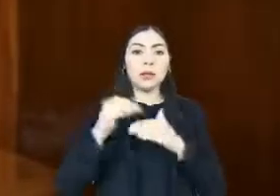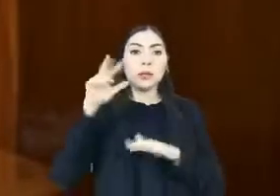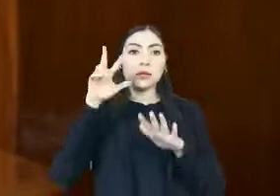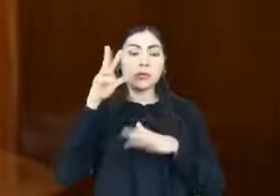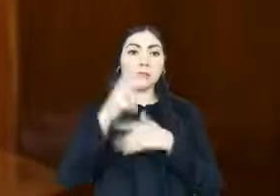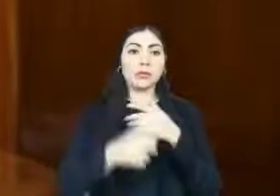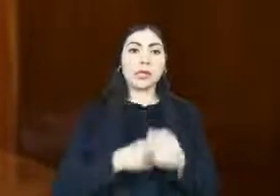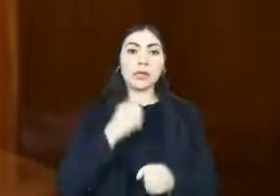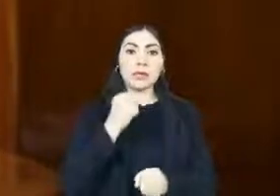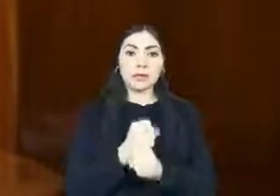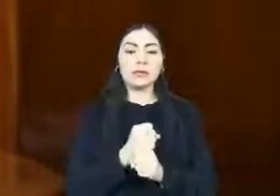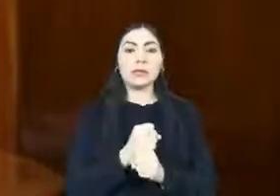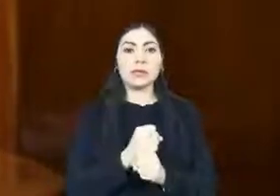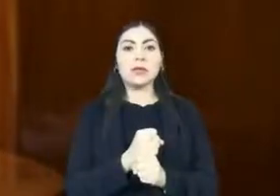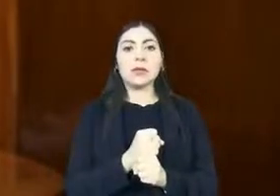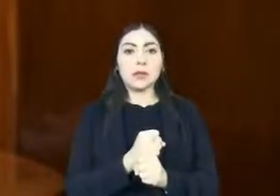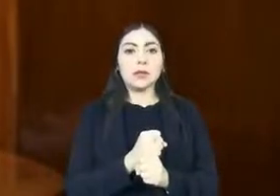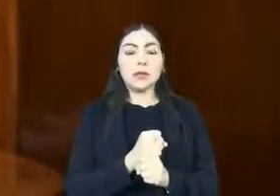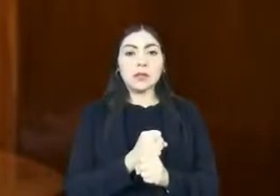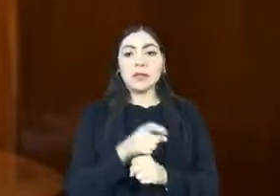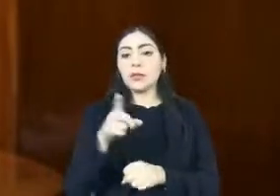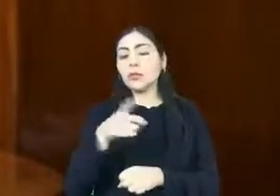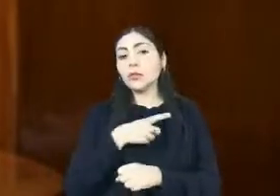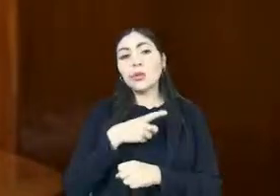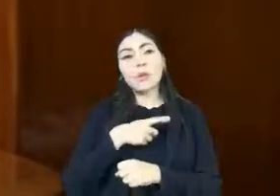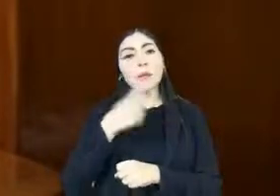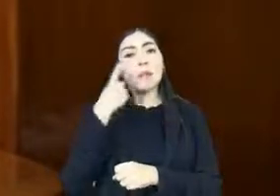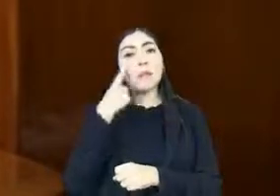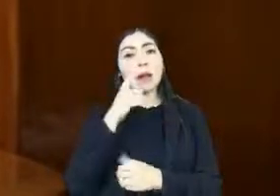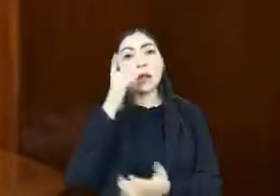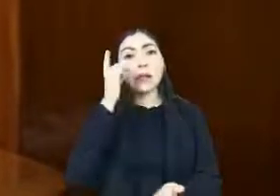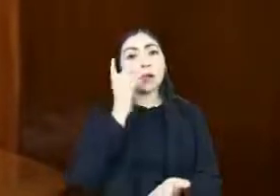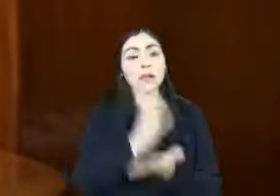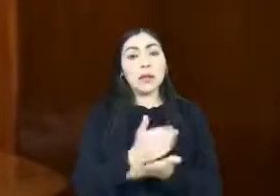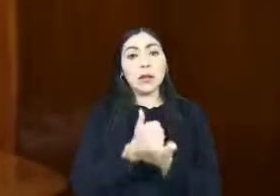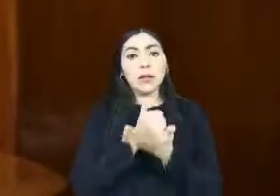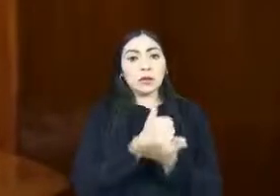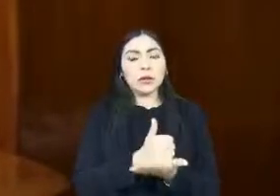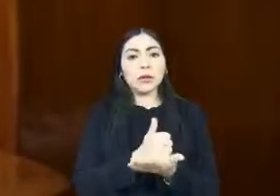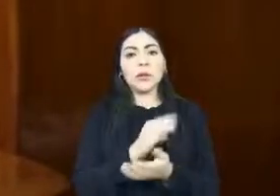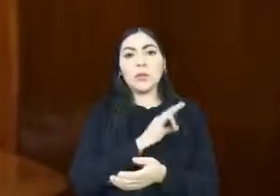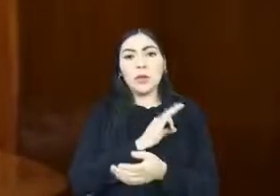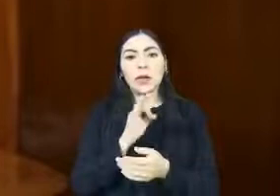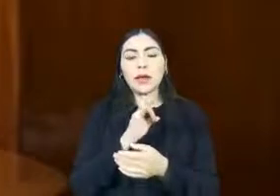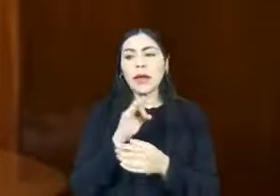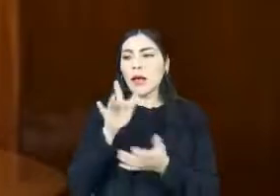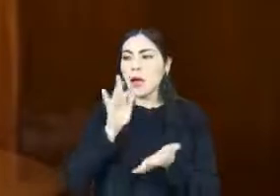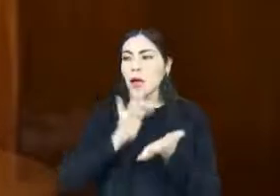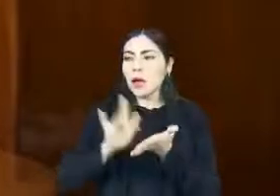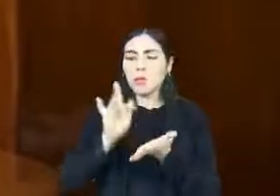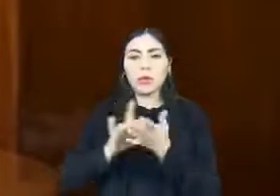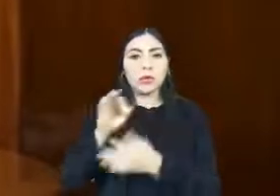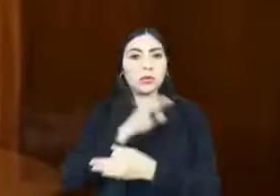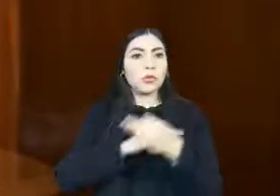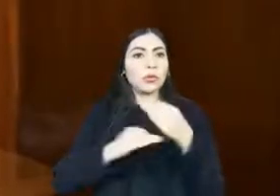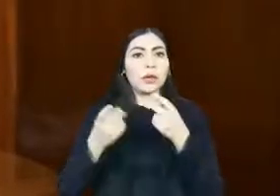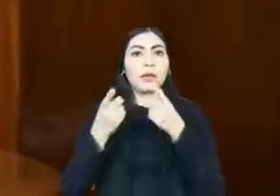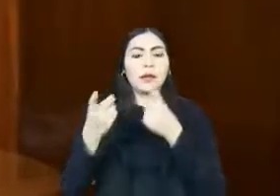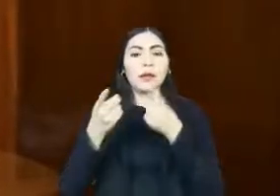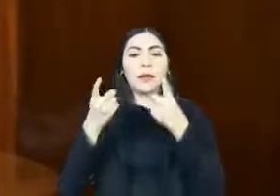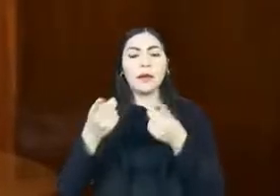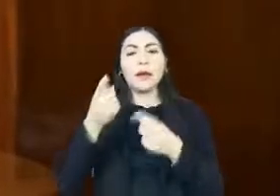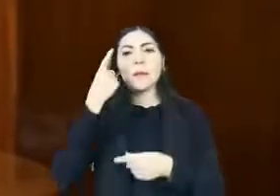pase de ser de meramente asistencial y tengan todos los apoyos y elementos para conseguir